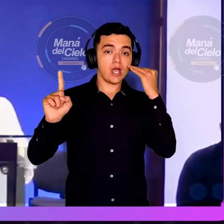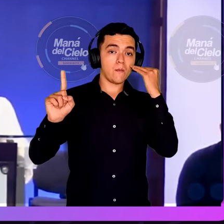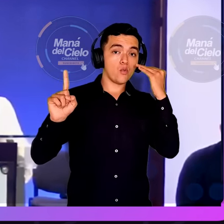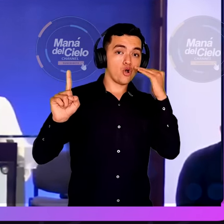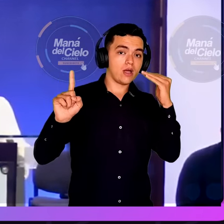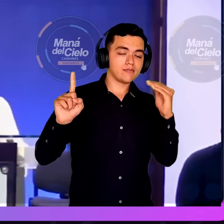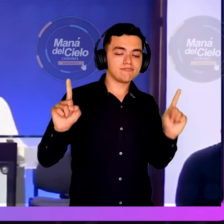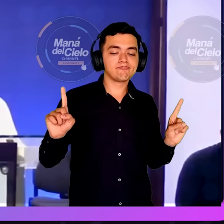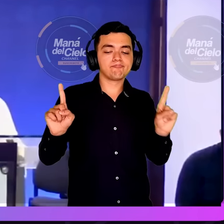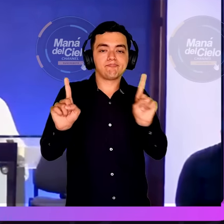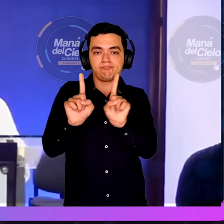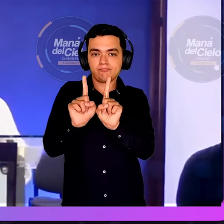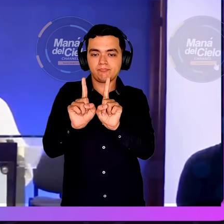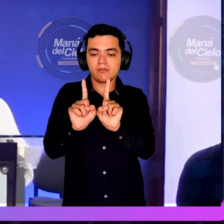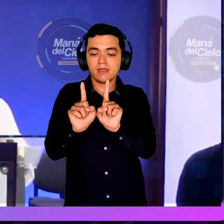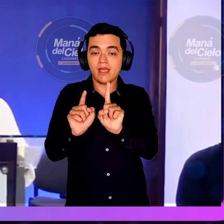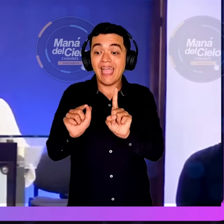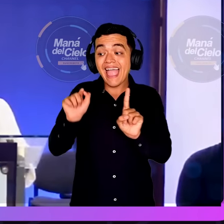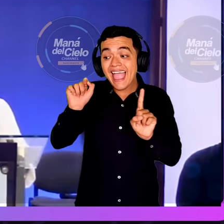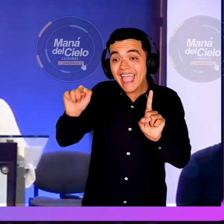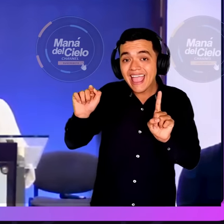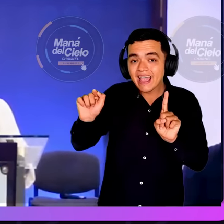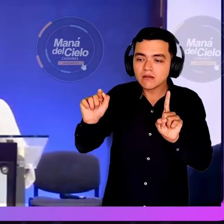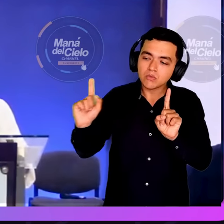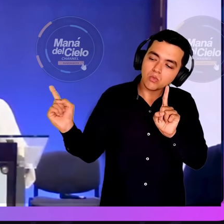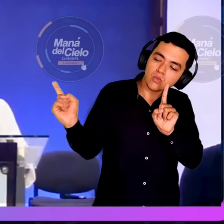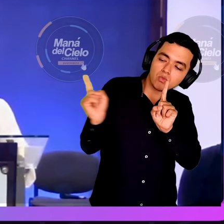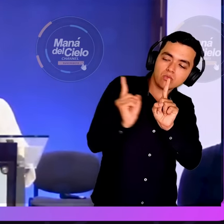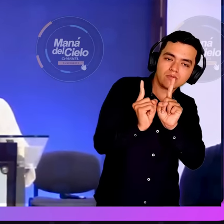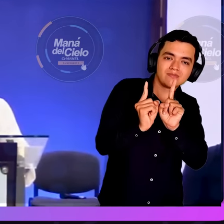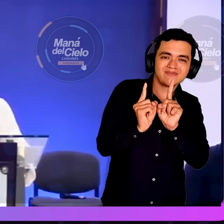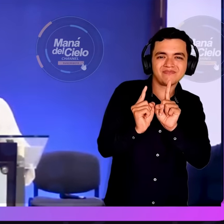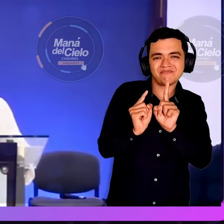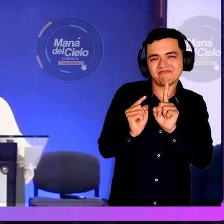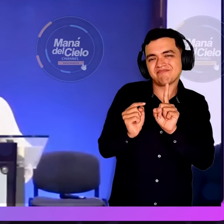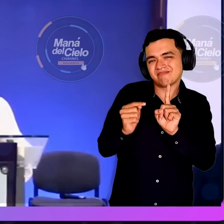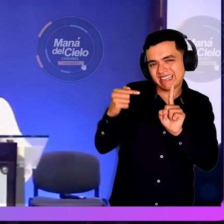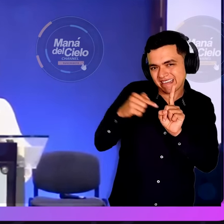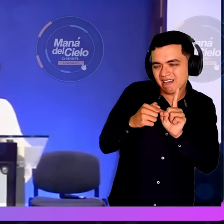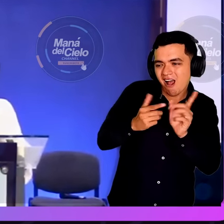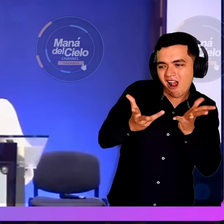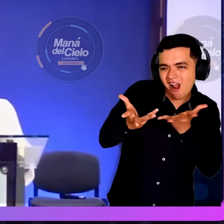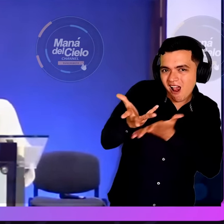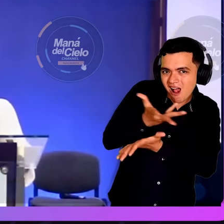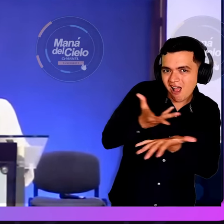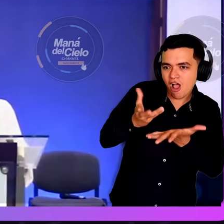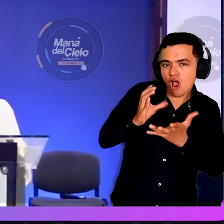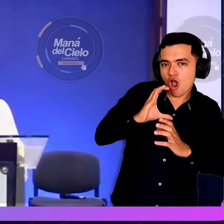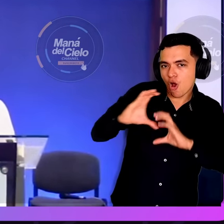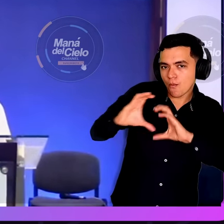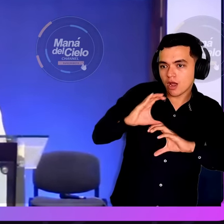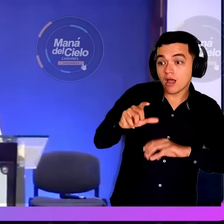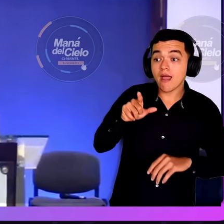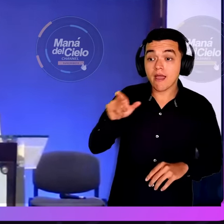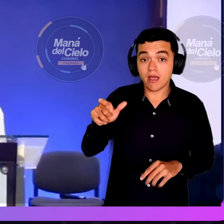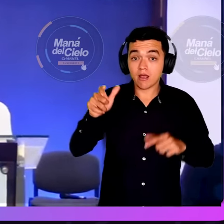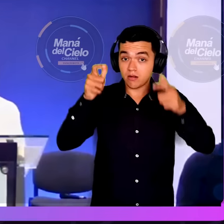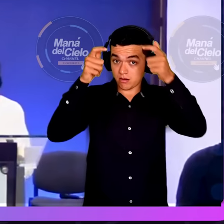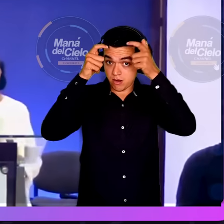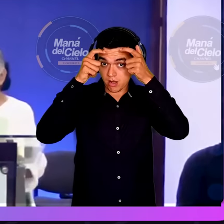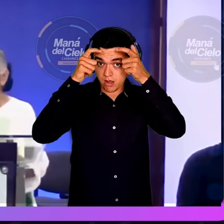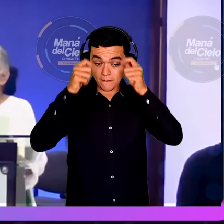privilegio trae obligaciones y responsabilidades. Ella estaba muy feliz, pero el día que él vino a